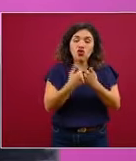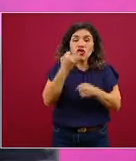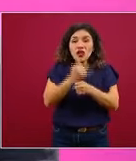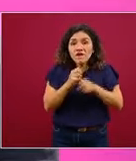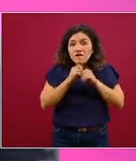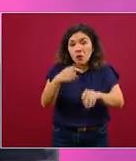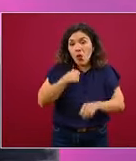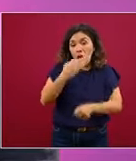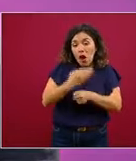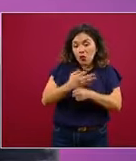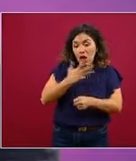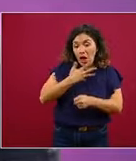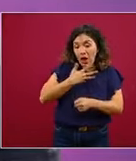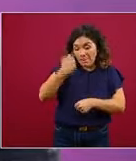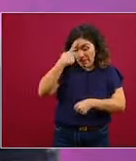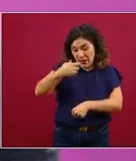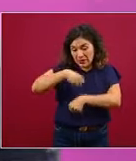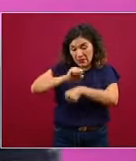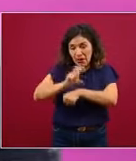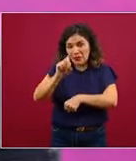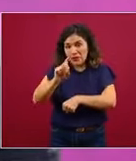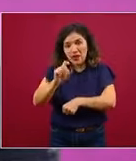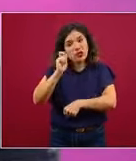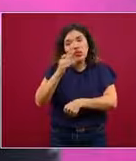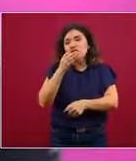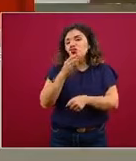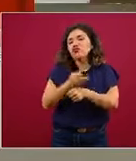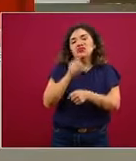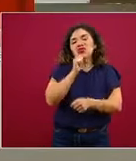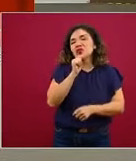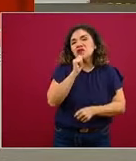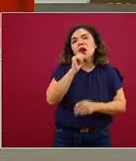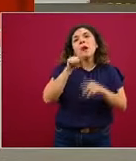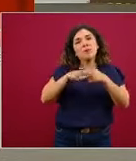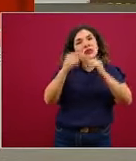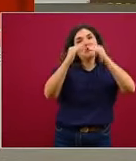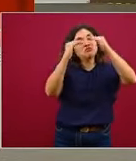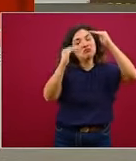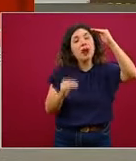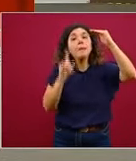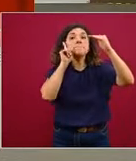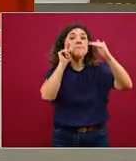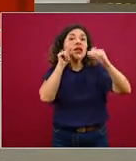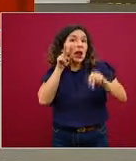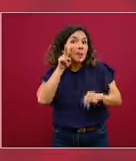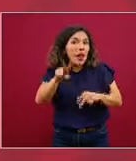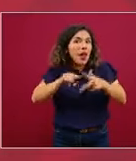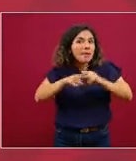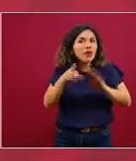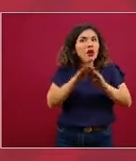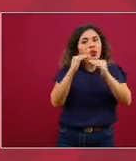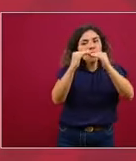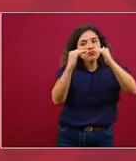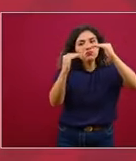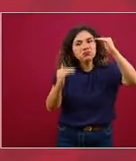que tenemos a la semana 30 son todavía de un descenso, mañana vamos a ver en qué proporción tenemos este